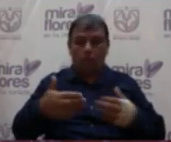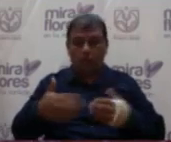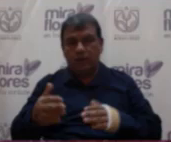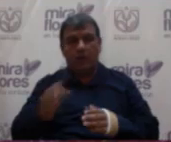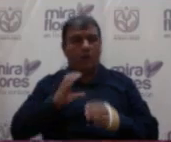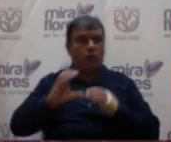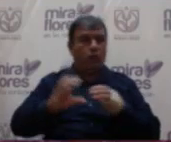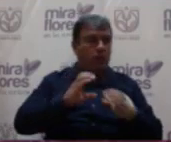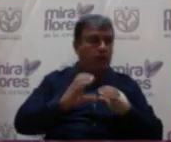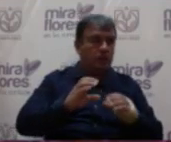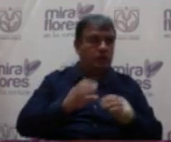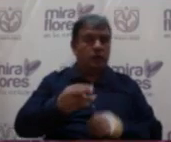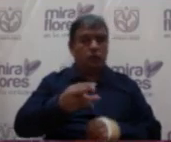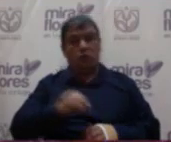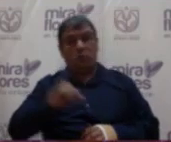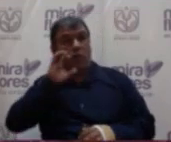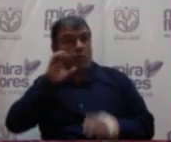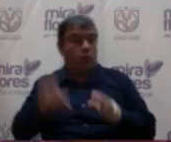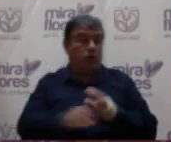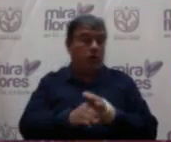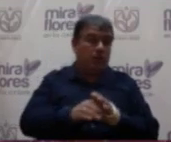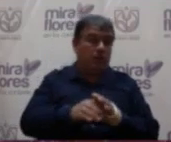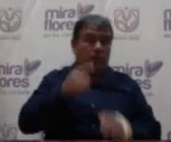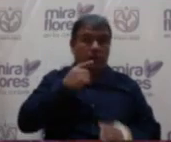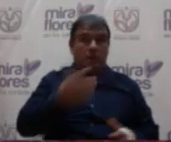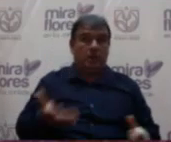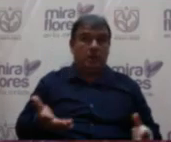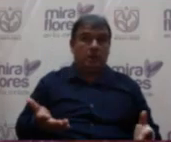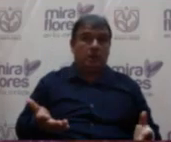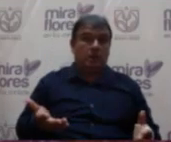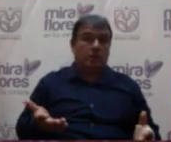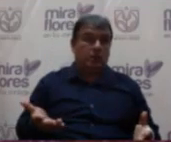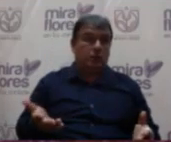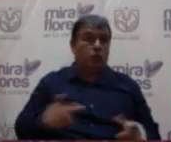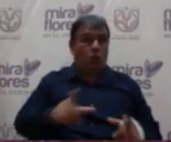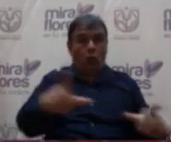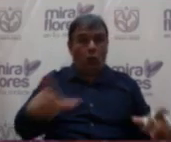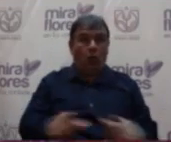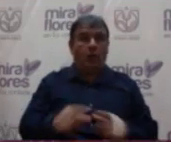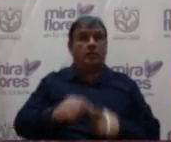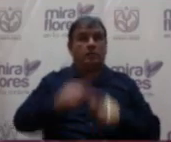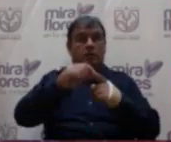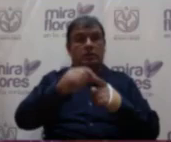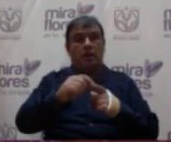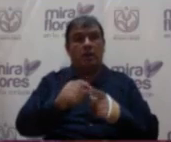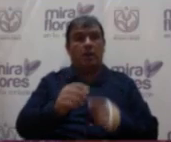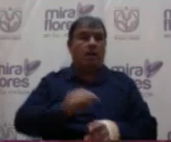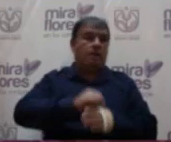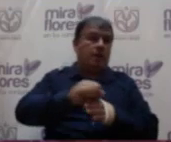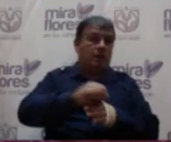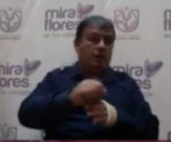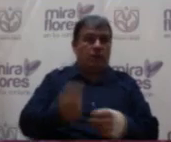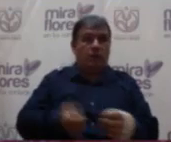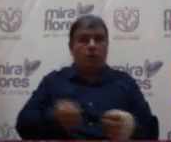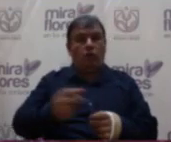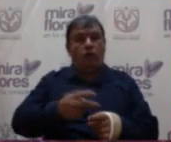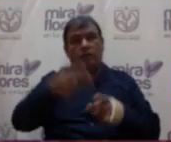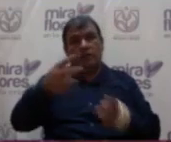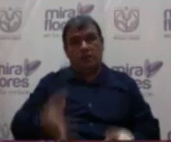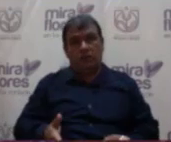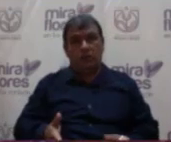comunicación. Los días miércoles, por ejemplo, es un espacio especial en la práctica Gobernando con los